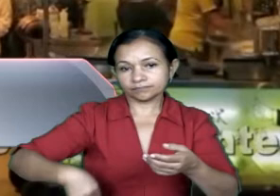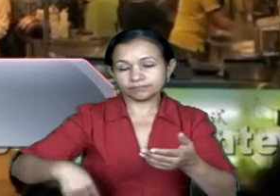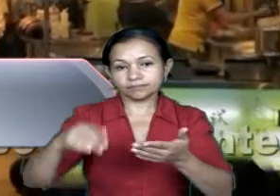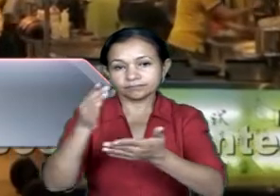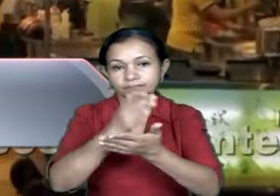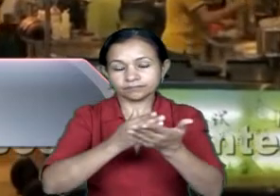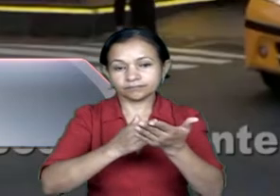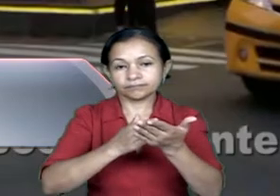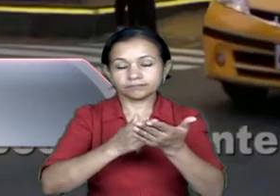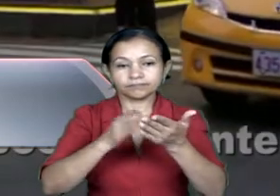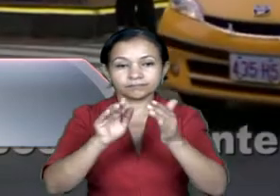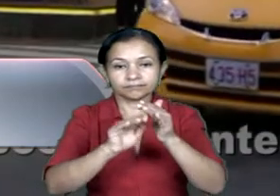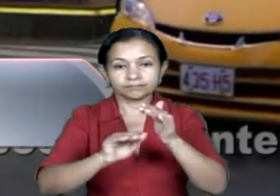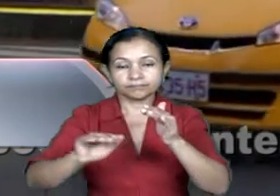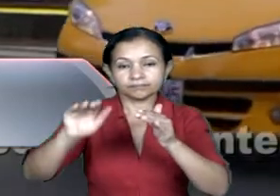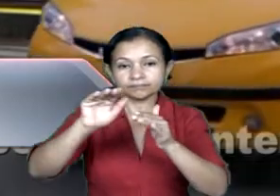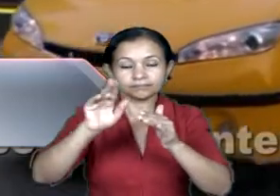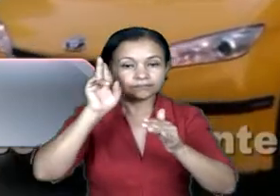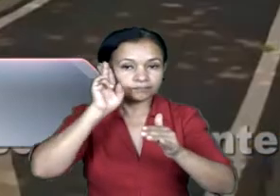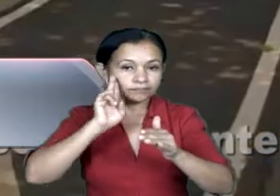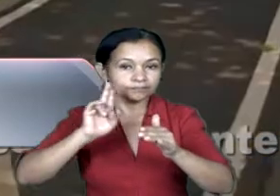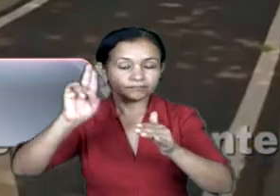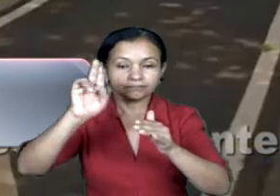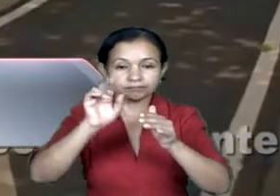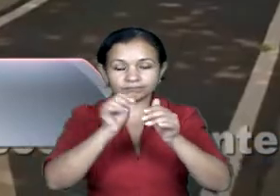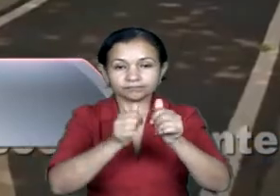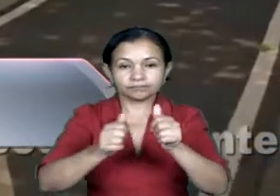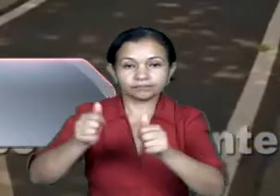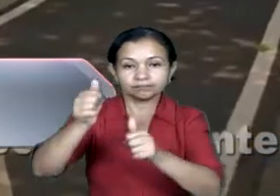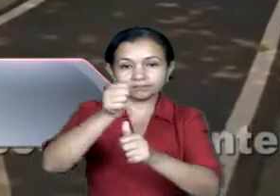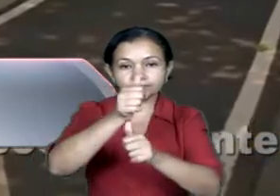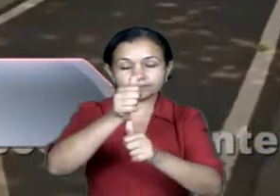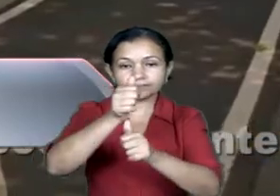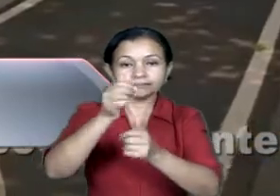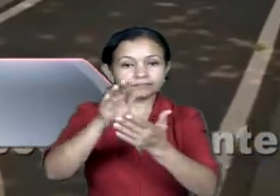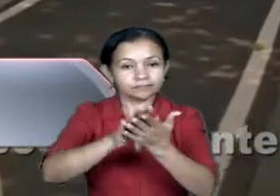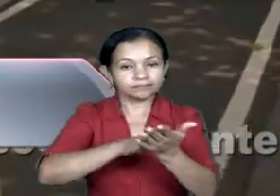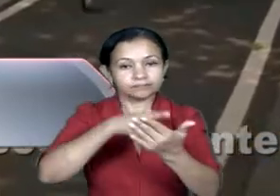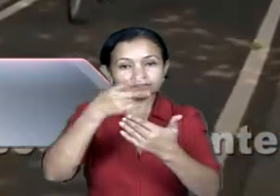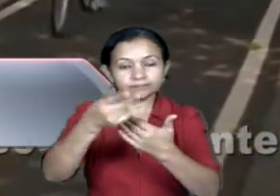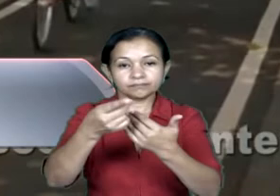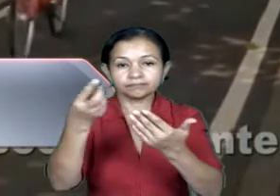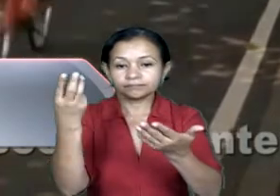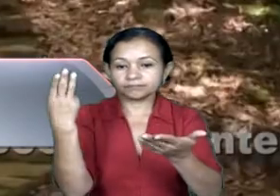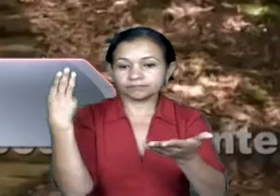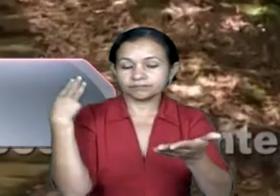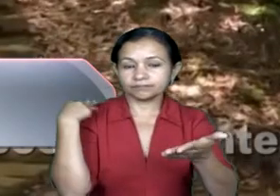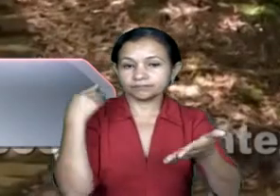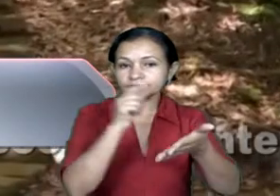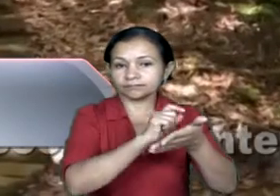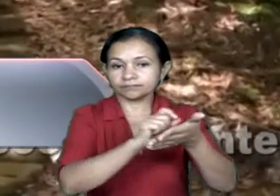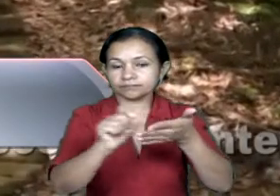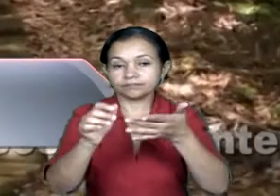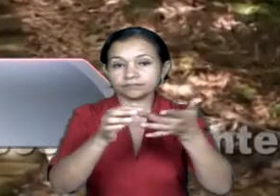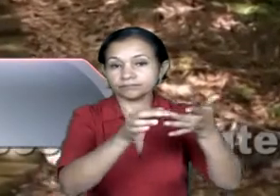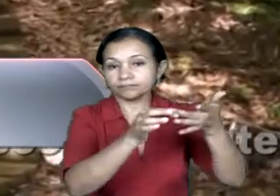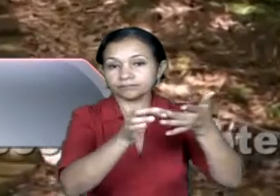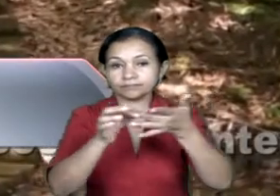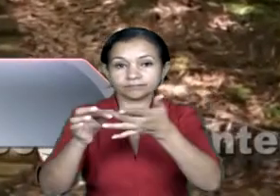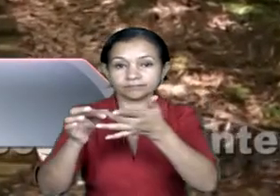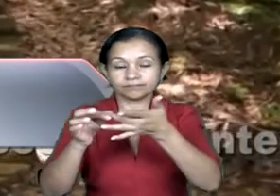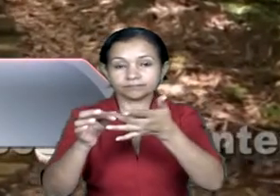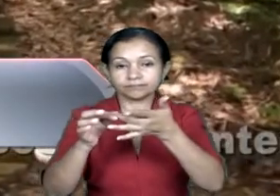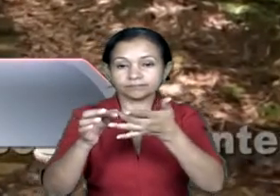como pregrado, otros son como en programas de maestría. Y